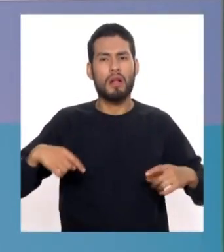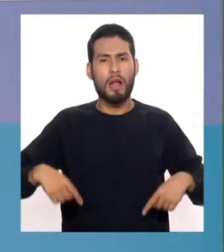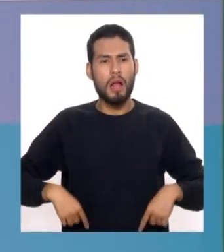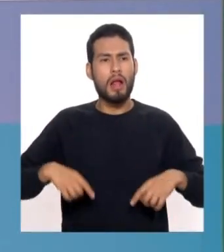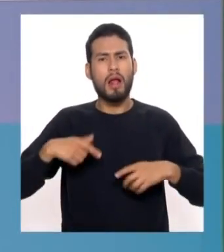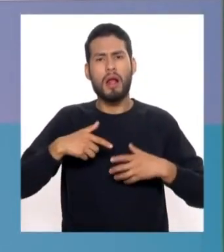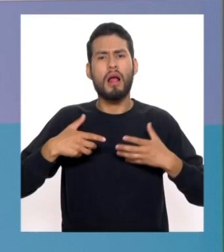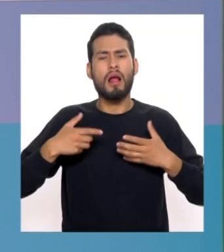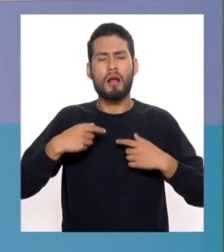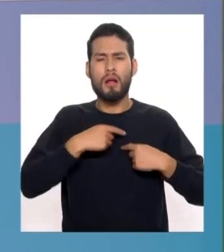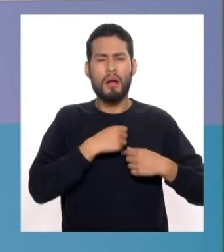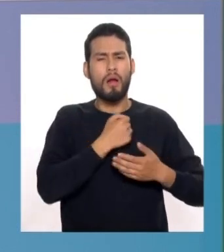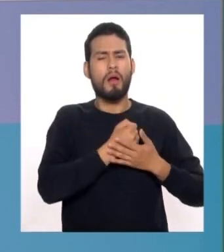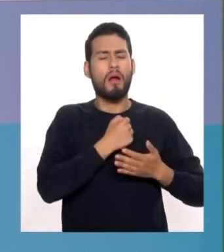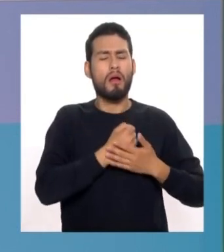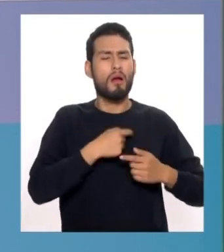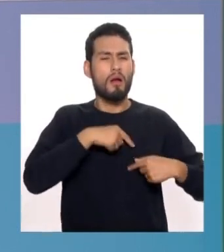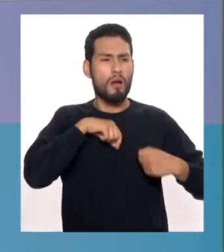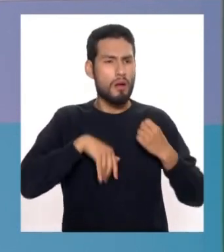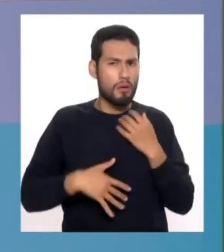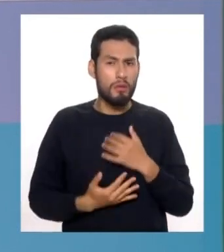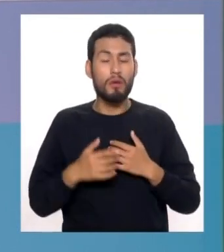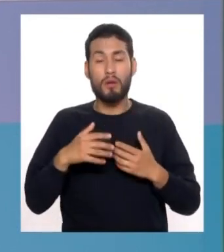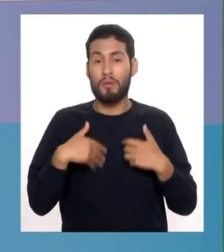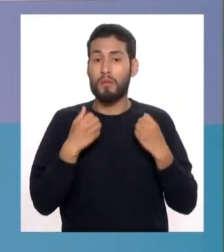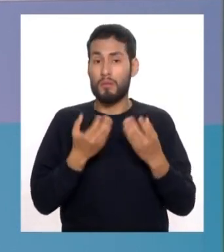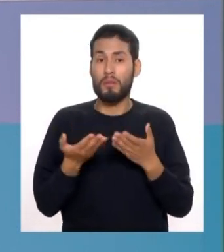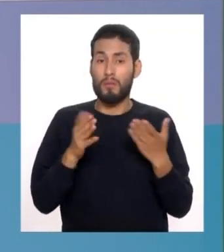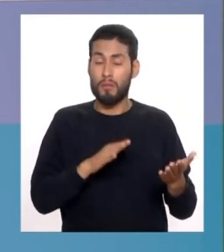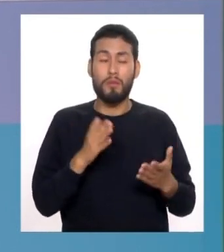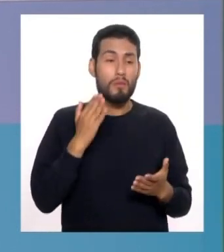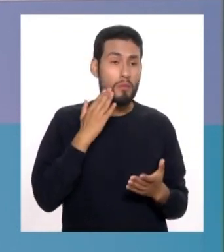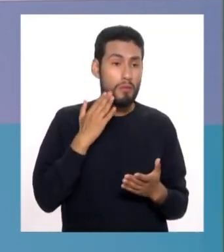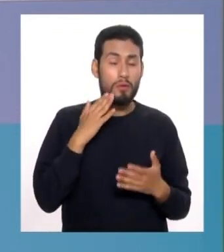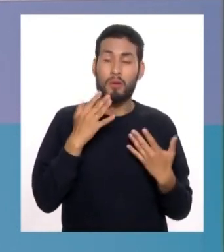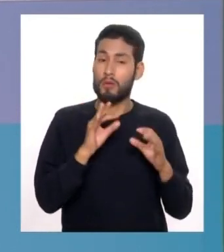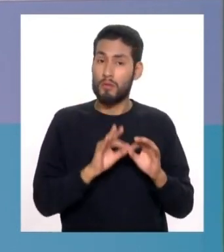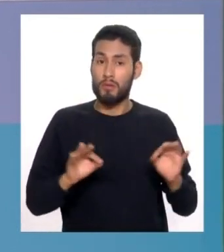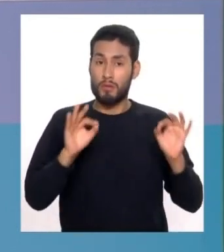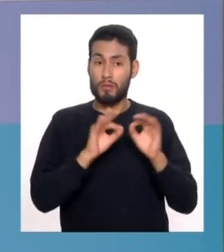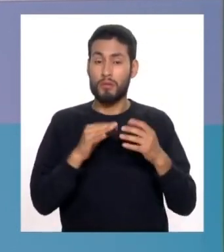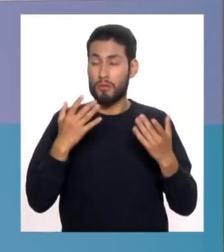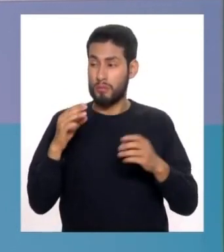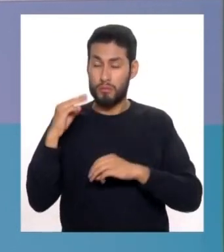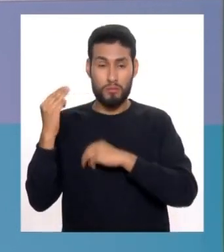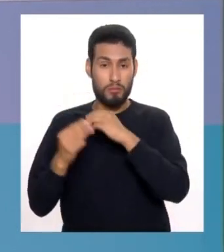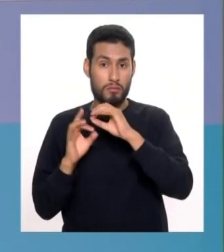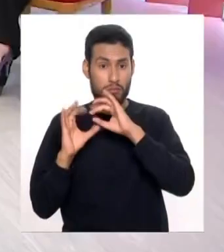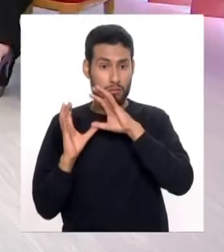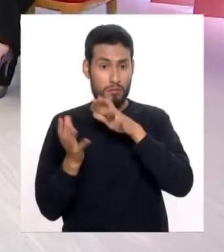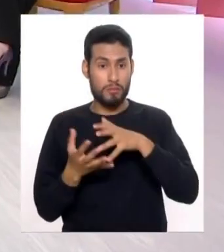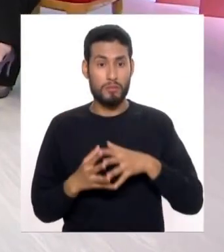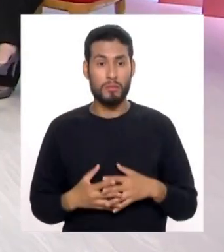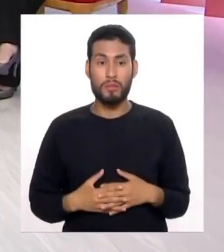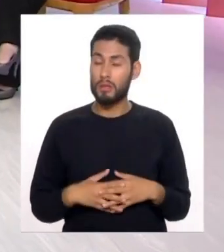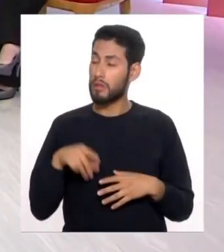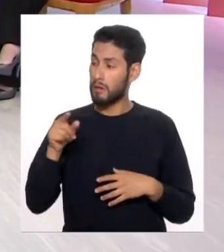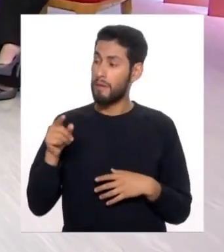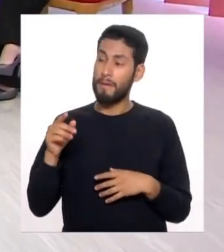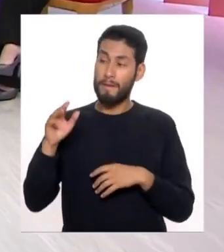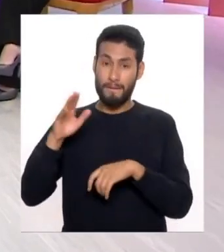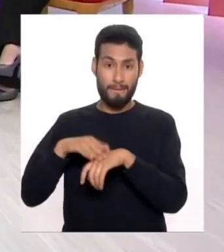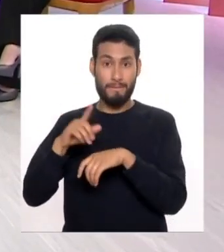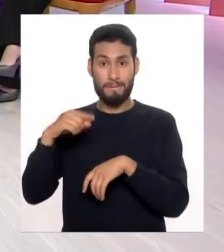la presión arterial alta durante el embarazo, que es una causa de mortalidad materna muy importante en el mundo. Dejamos el primer mensaje para todos